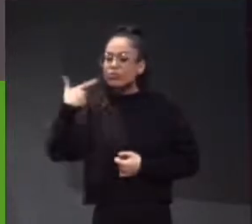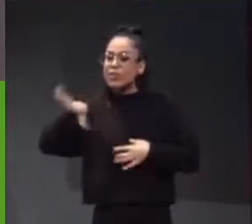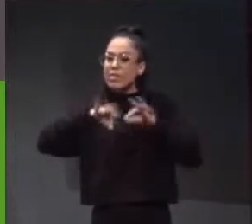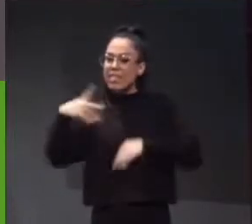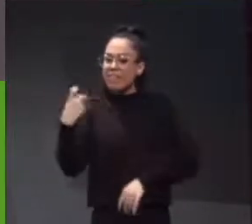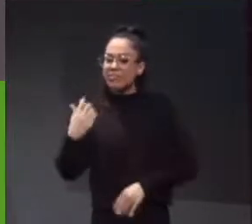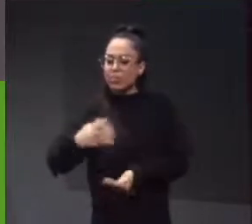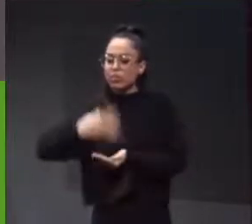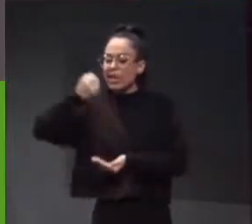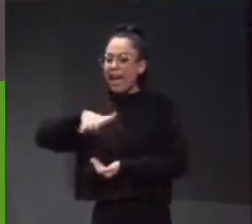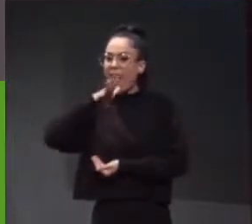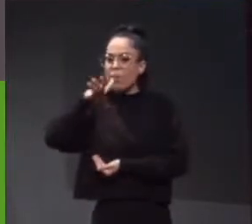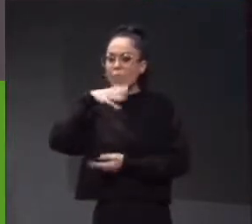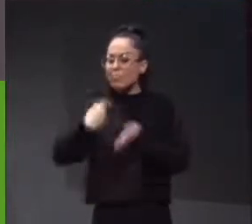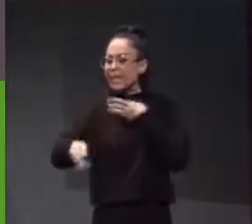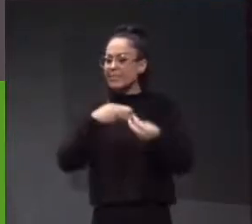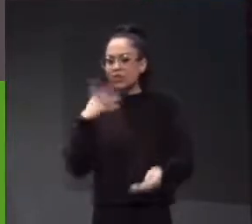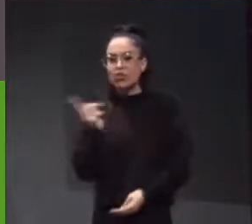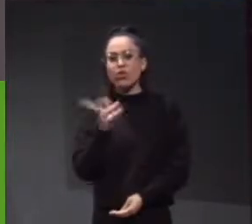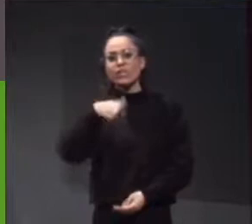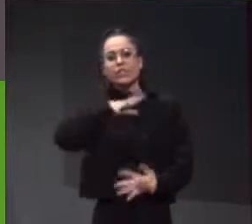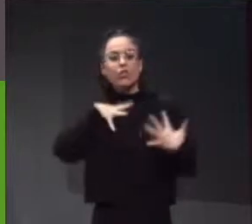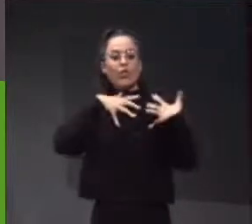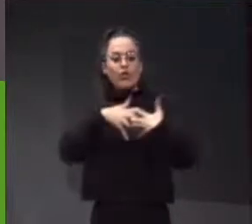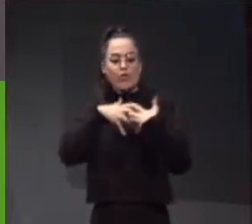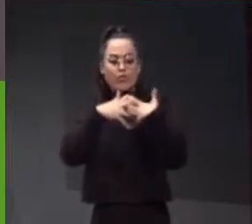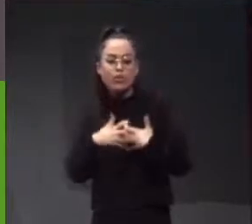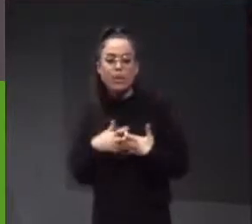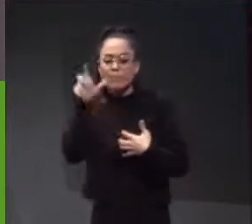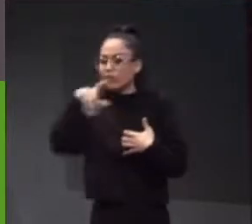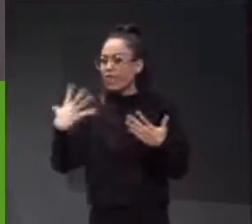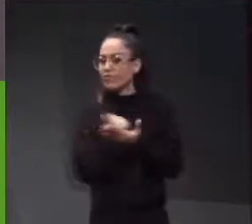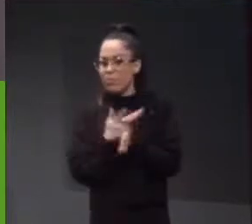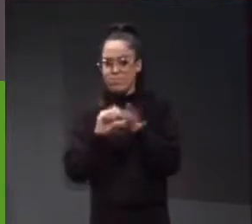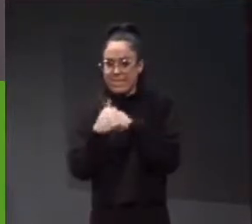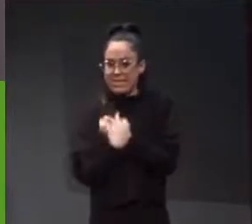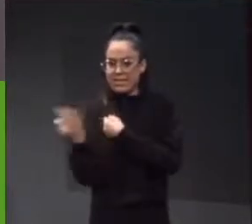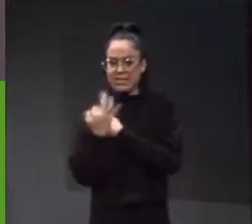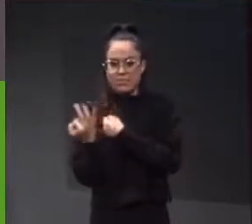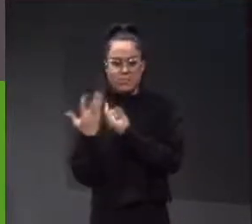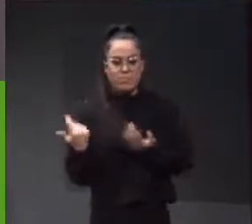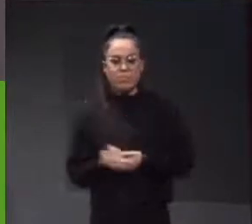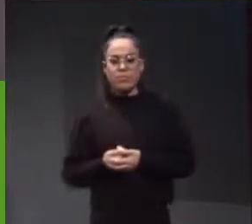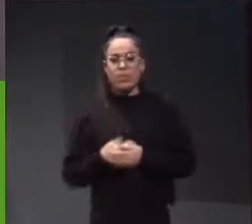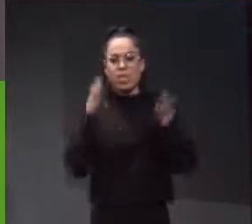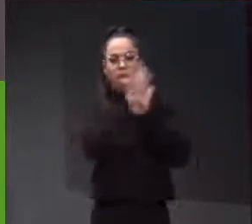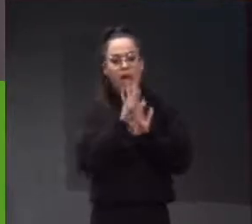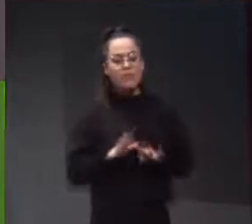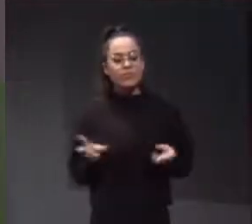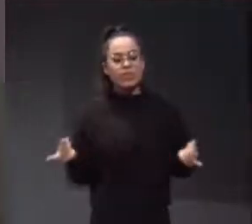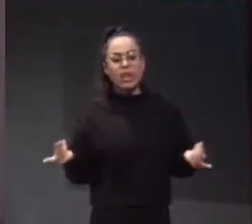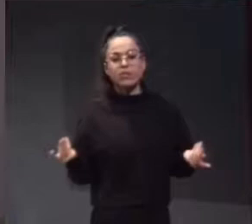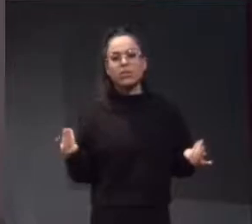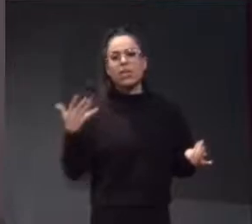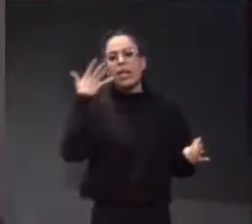y en esa participación en esa lucha en esa y a todos los niveles o sea a todos los niveles de la forma política de este tipo de escuelas